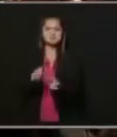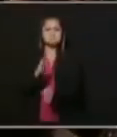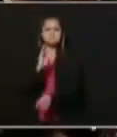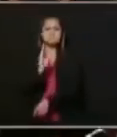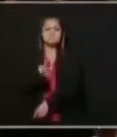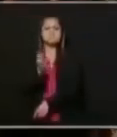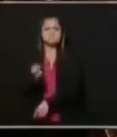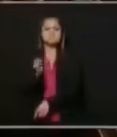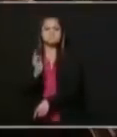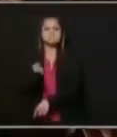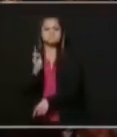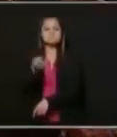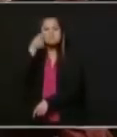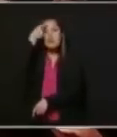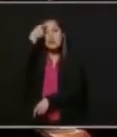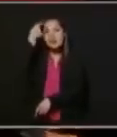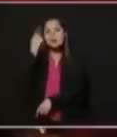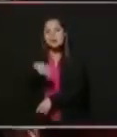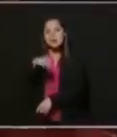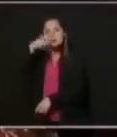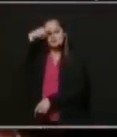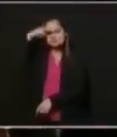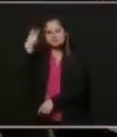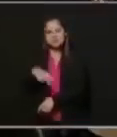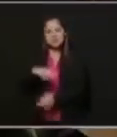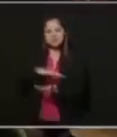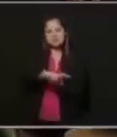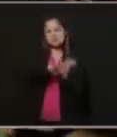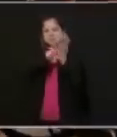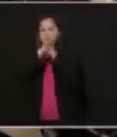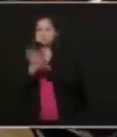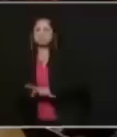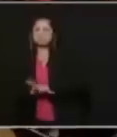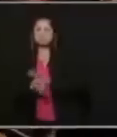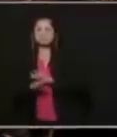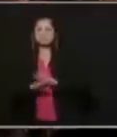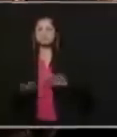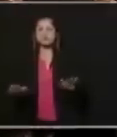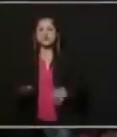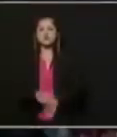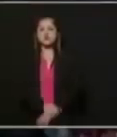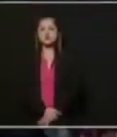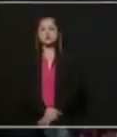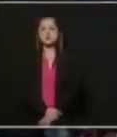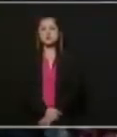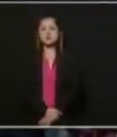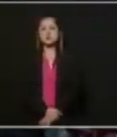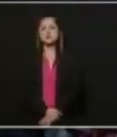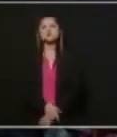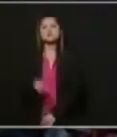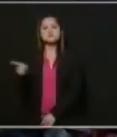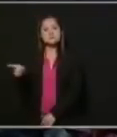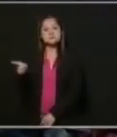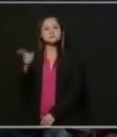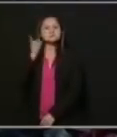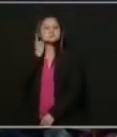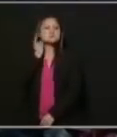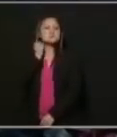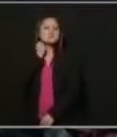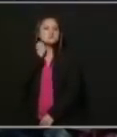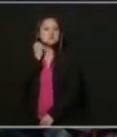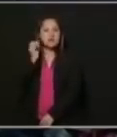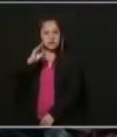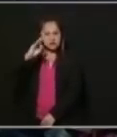para la transformación de México. Ya aprobaron que no se entregue